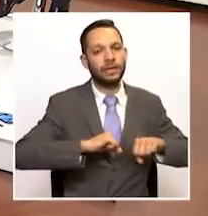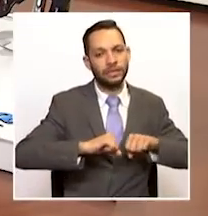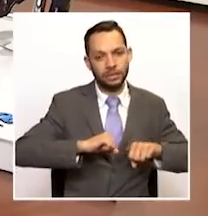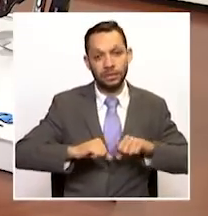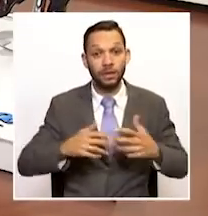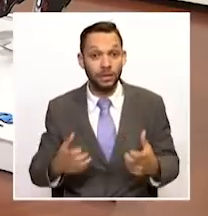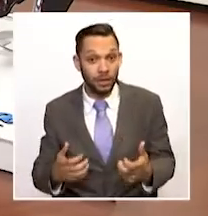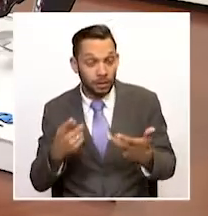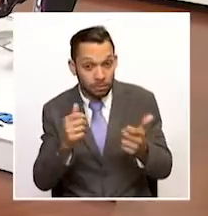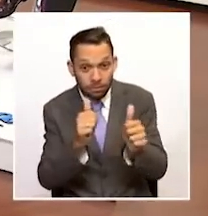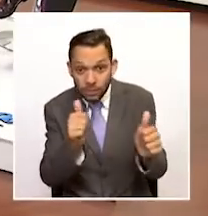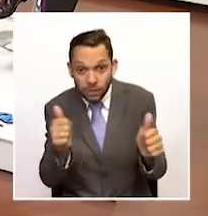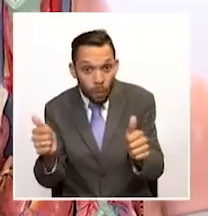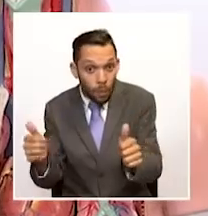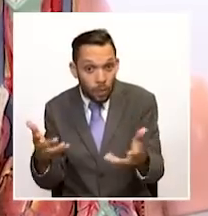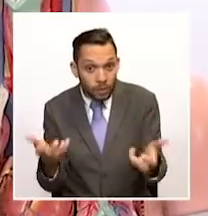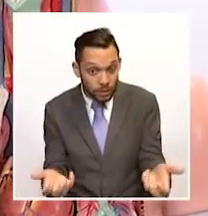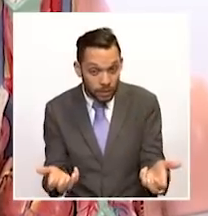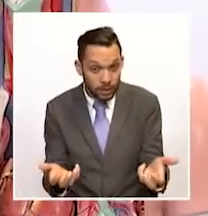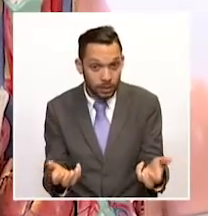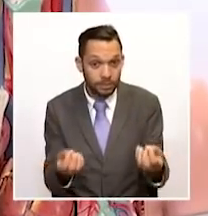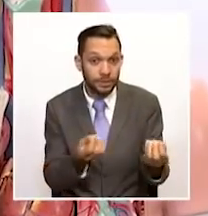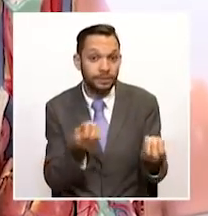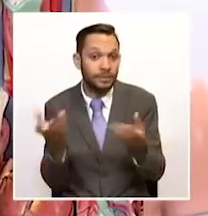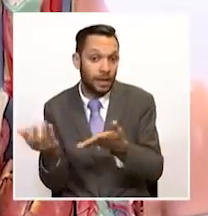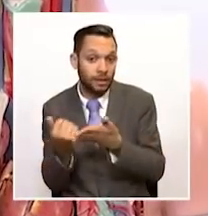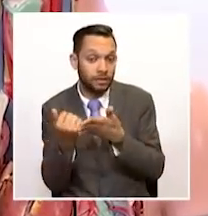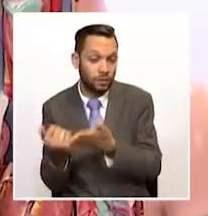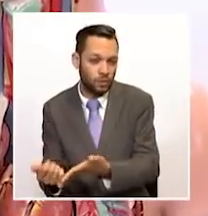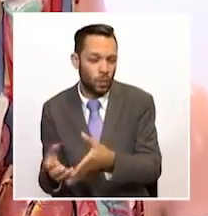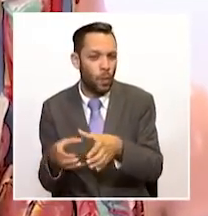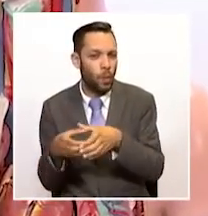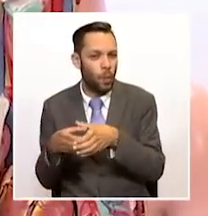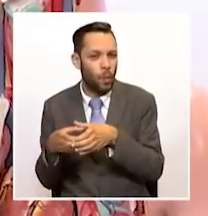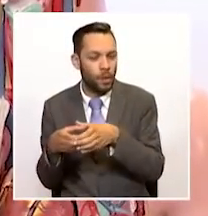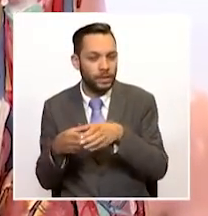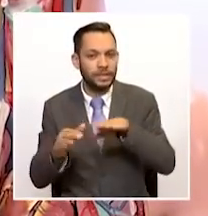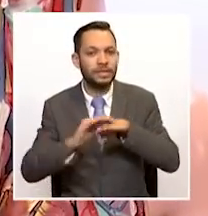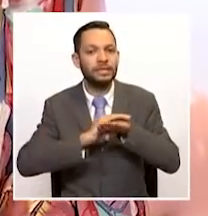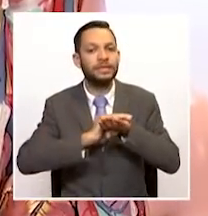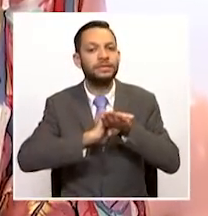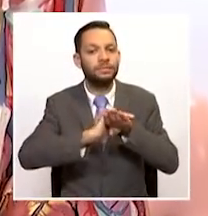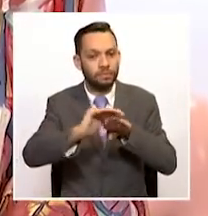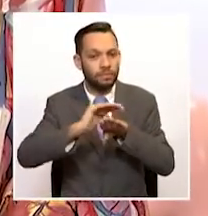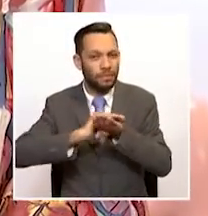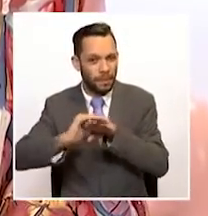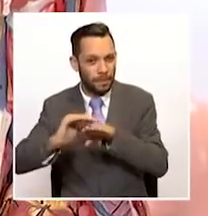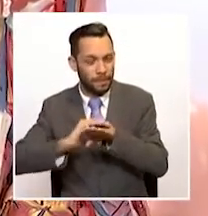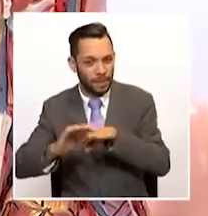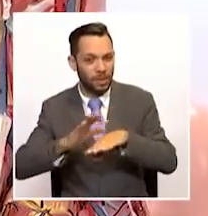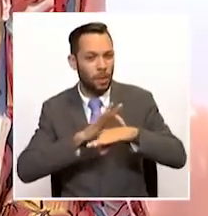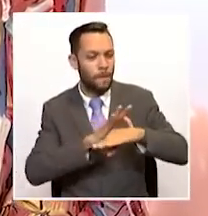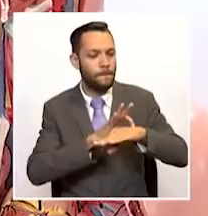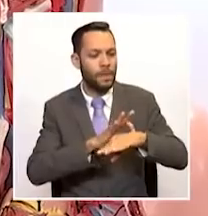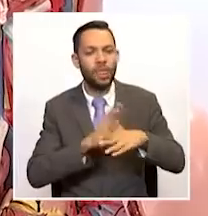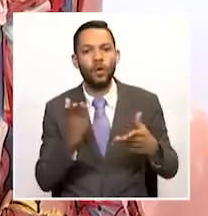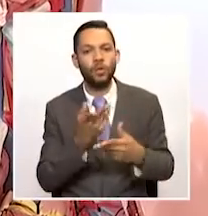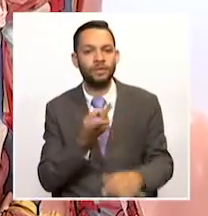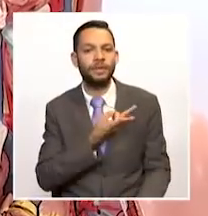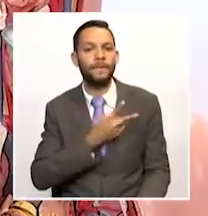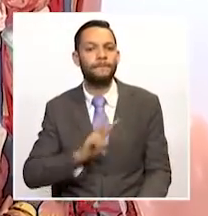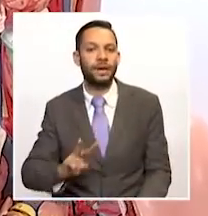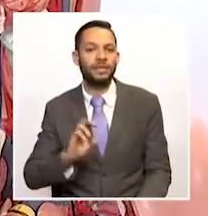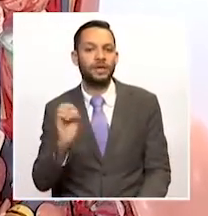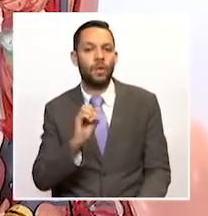porque ya están haciendo un esfuerzo muy grande una fundación va a ver e invito a todos los médicos que nos vean en el valle y los que quieran viajar a cali este